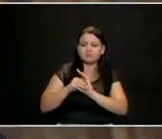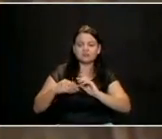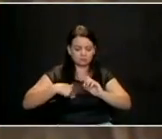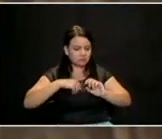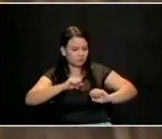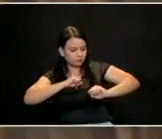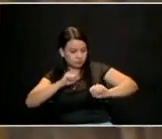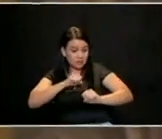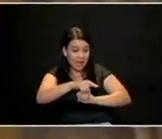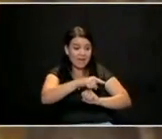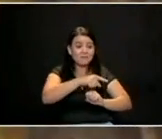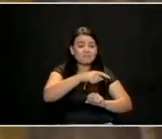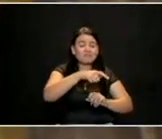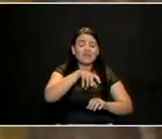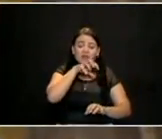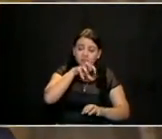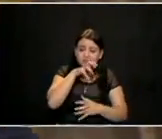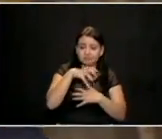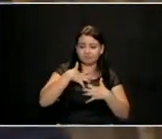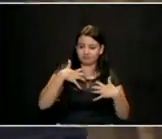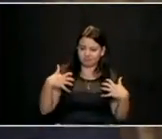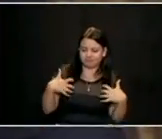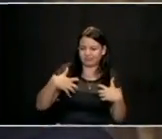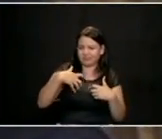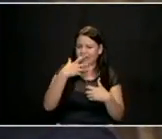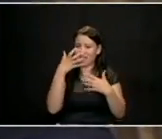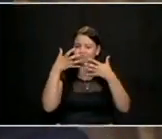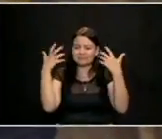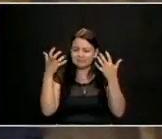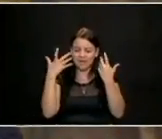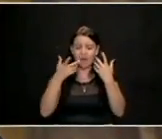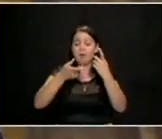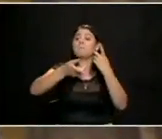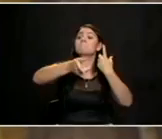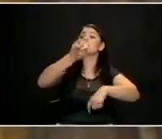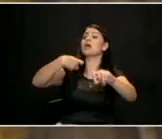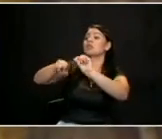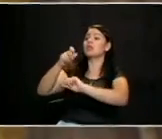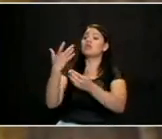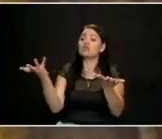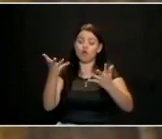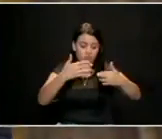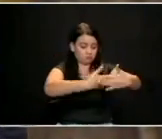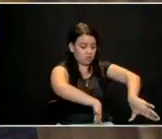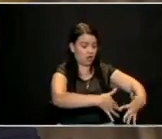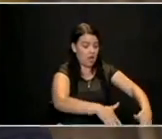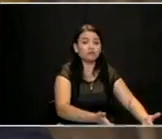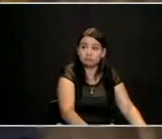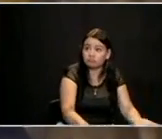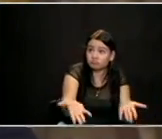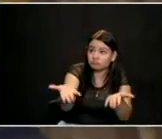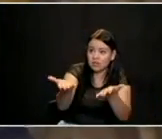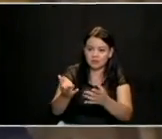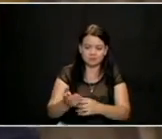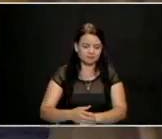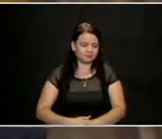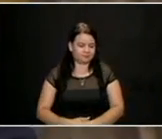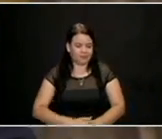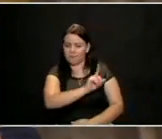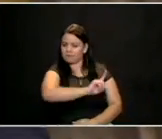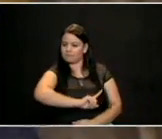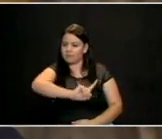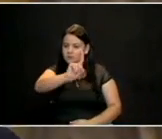de mascotas o animales de compañía en las calles de la ciudad. Continuaremos con un